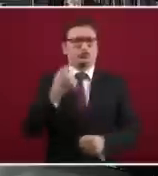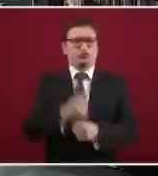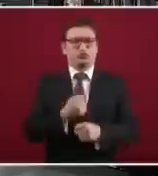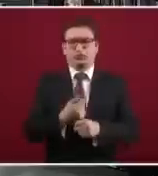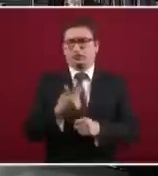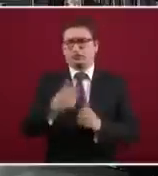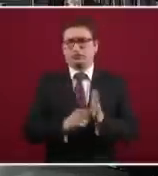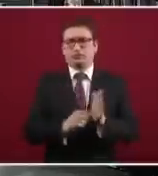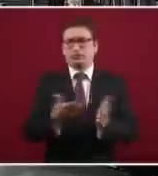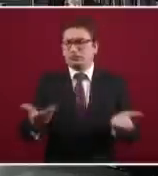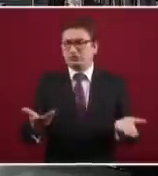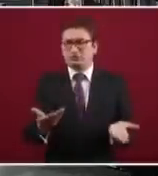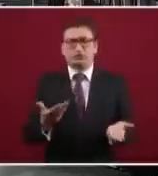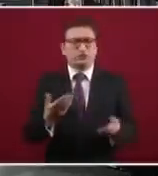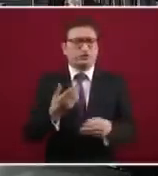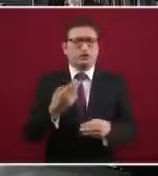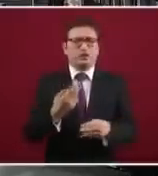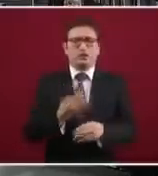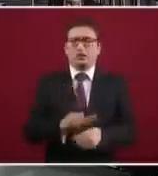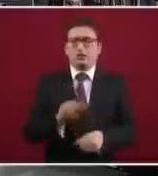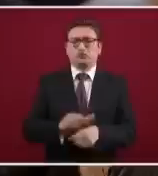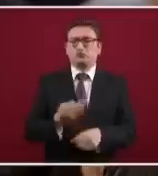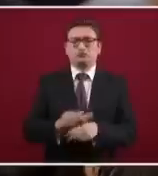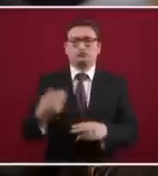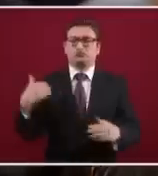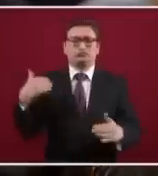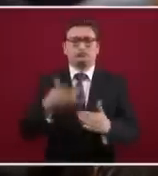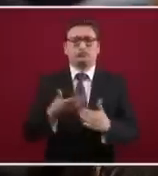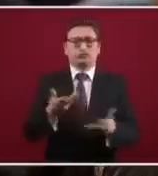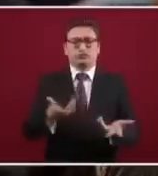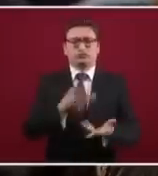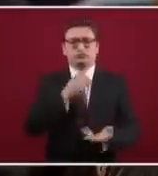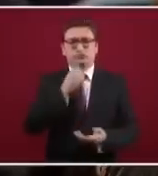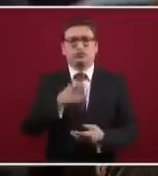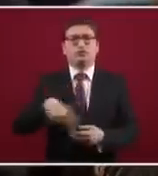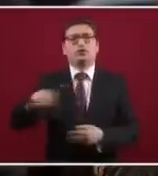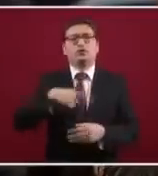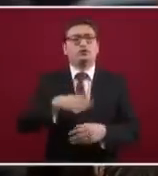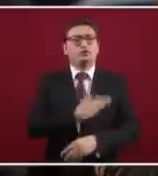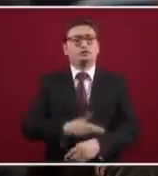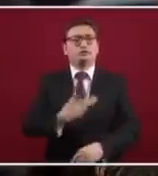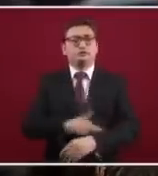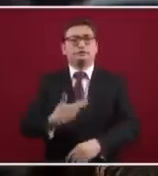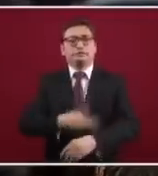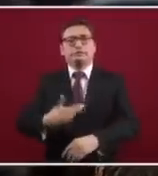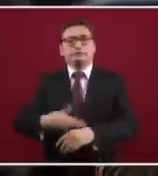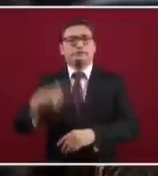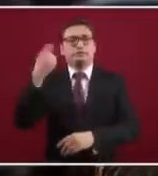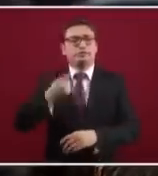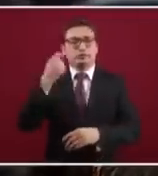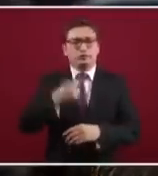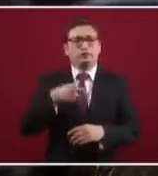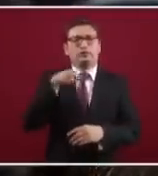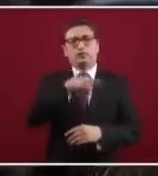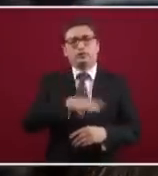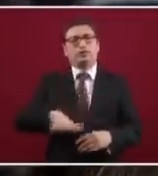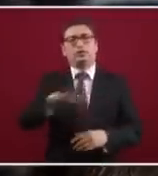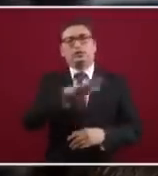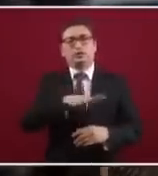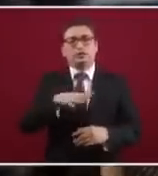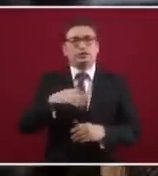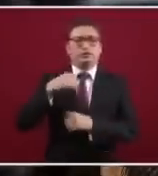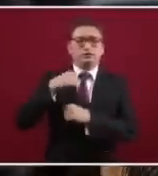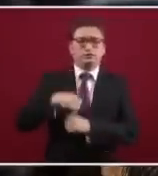presidente, y hasta ahora, no obstante, las gestiones que realizan los jubilados ante las autoridades de Hacienda y